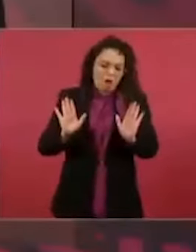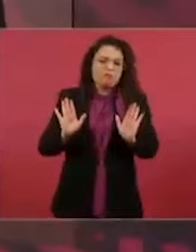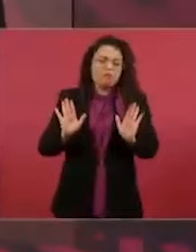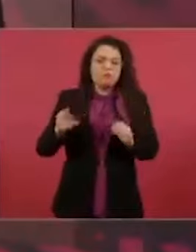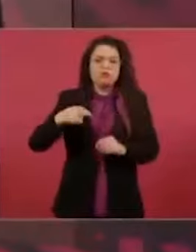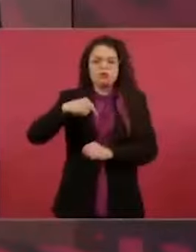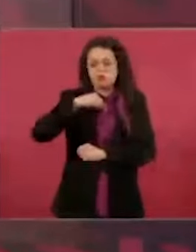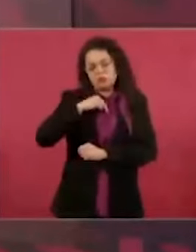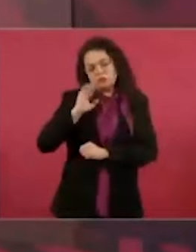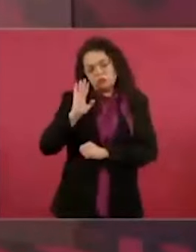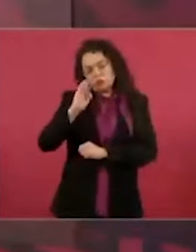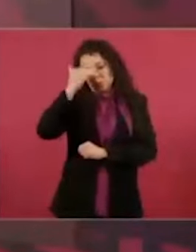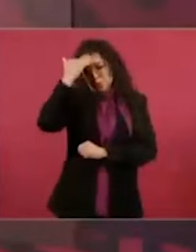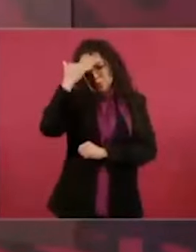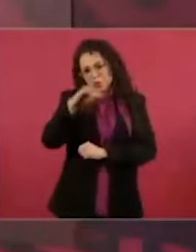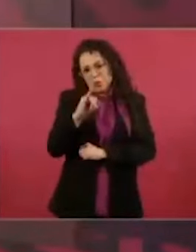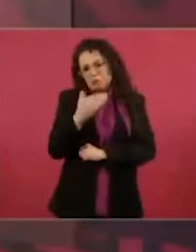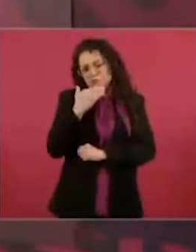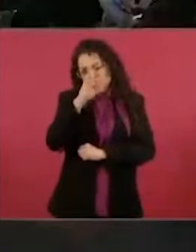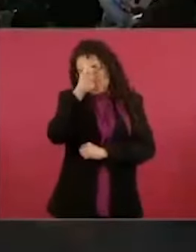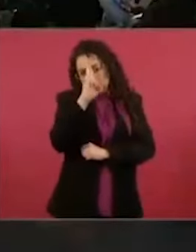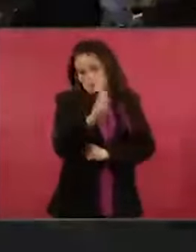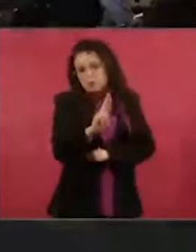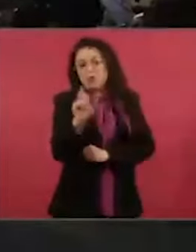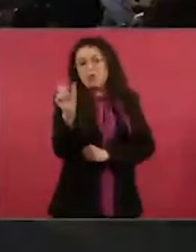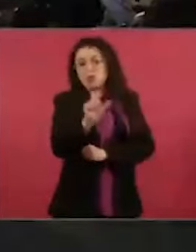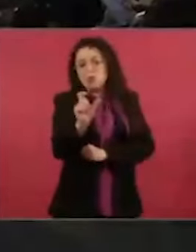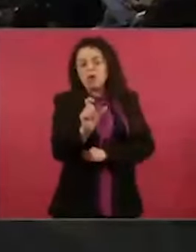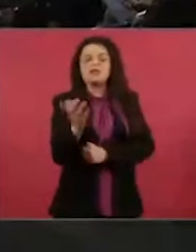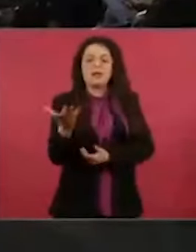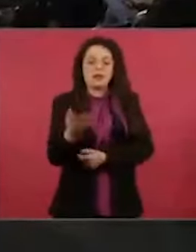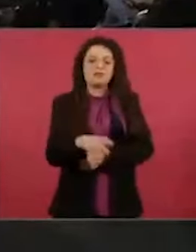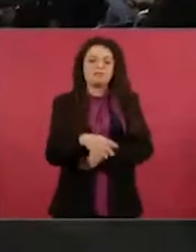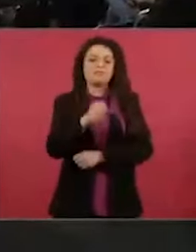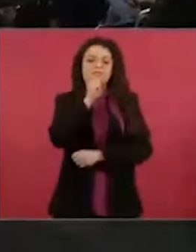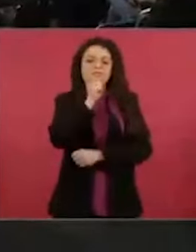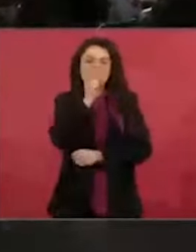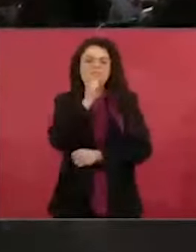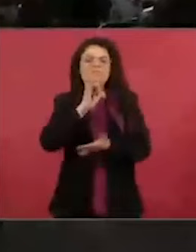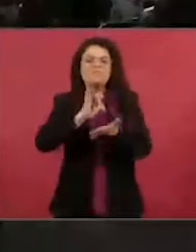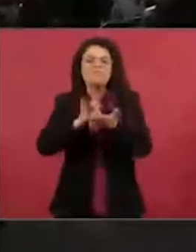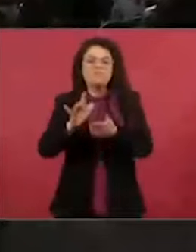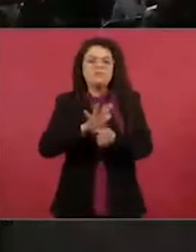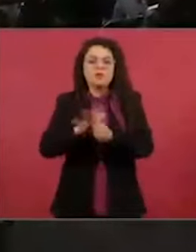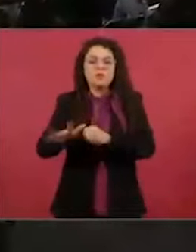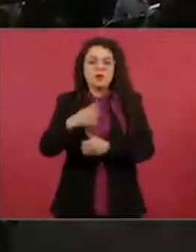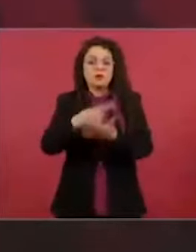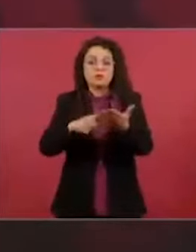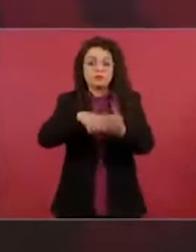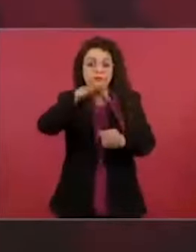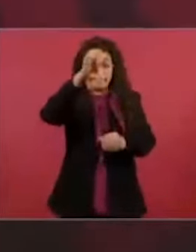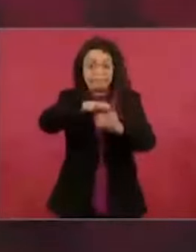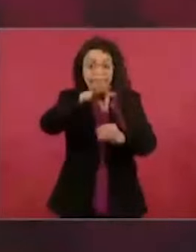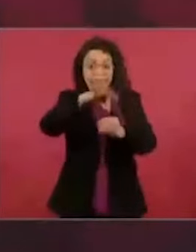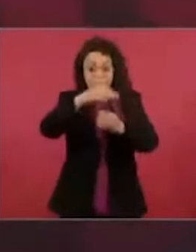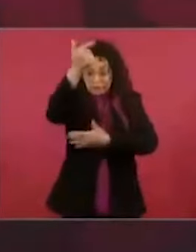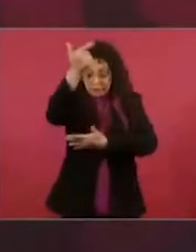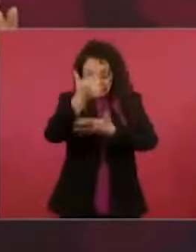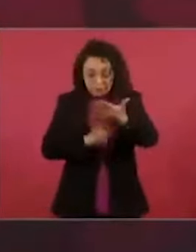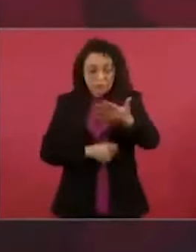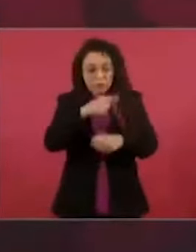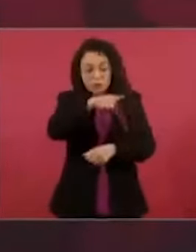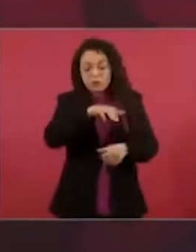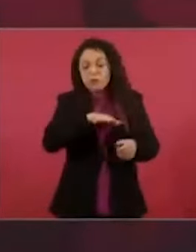que semanas atrás estaba l infodemia de que nadie se subía al tren pues no es cierto hoy se mostraron testimonios de gente que está muy